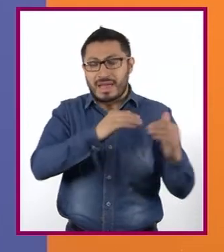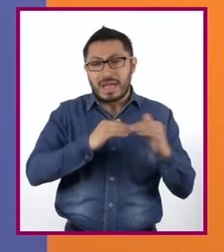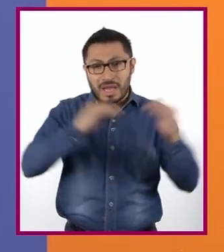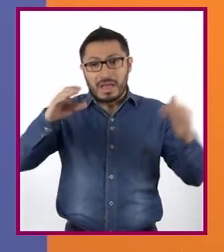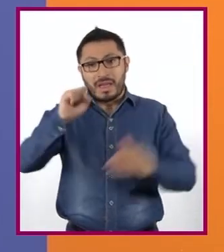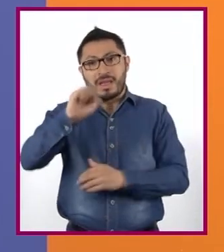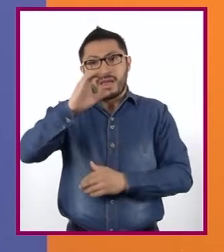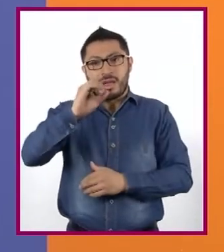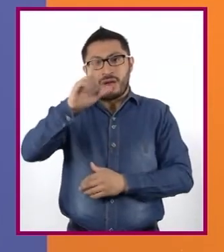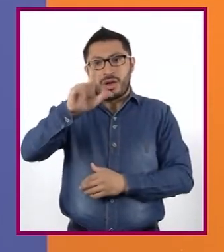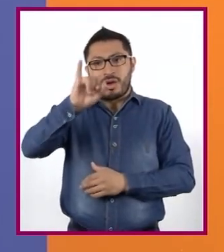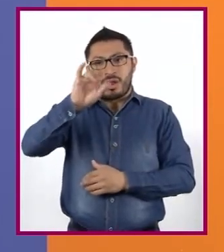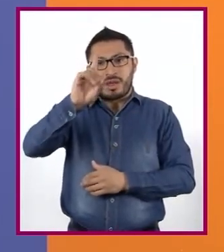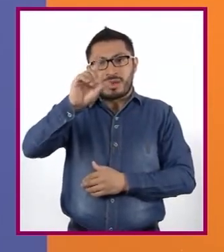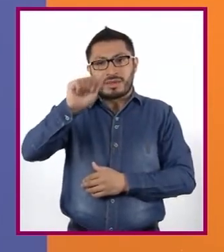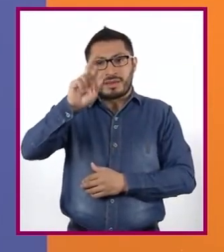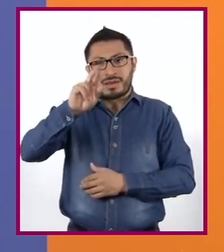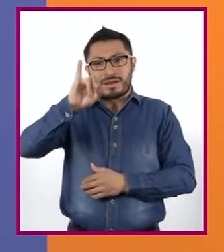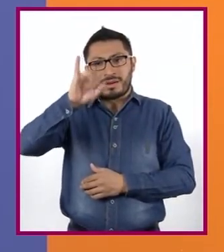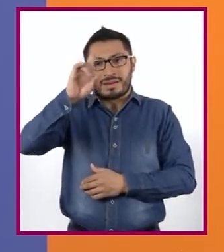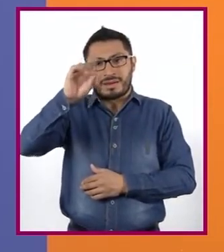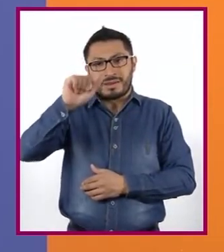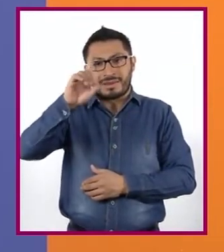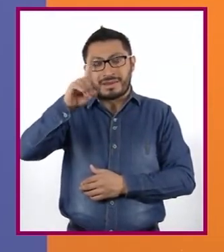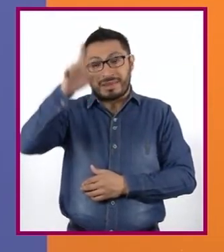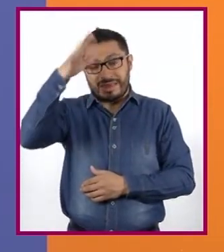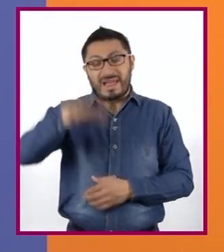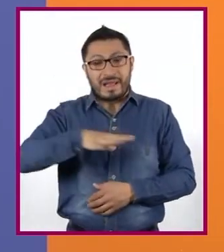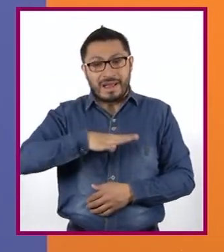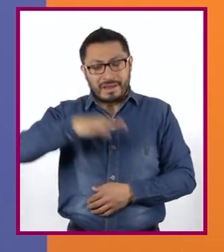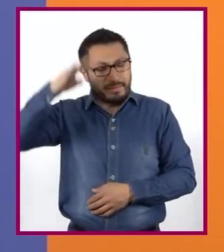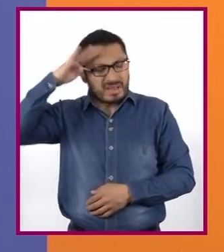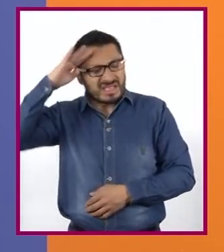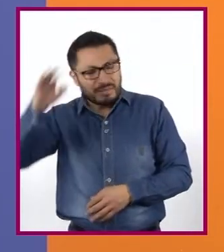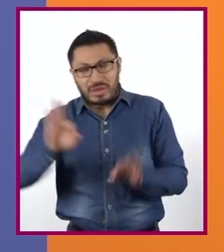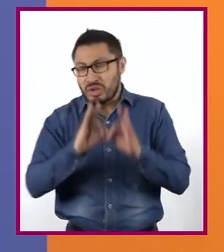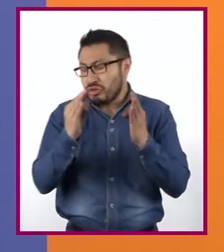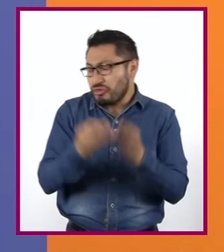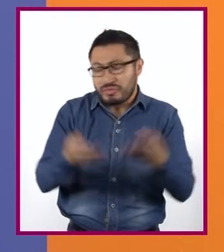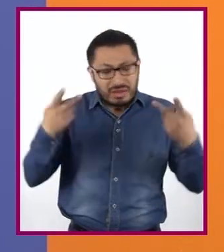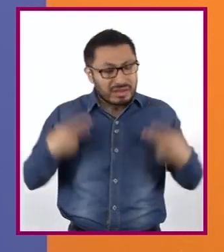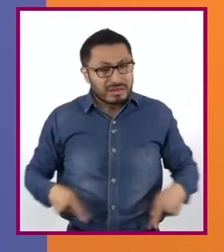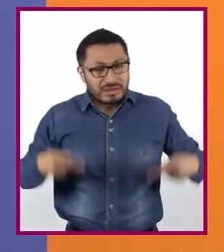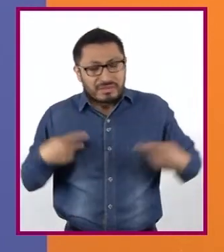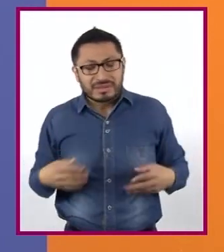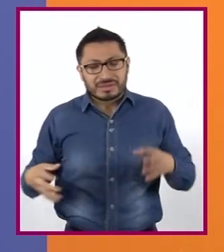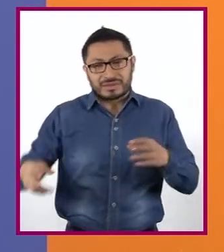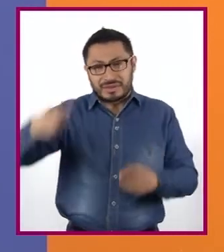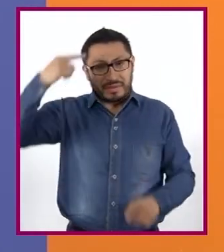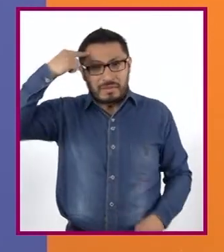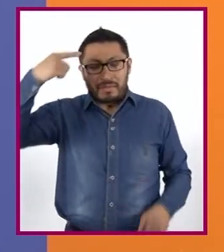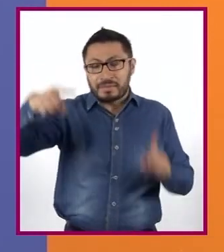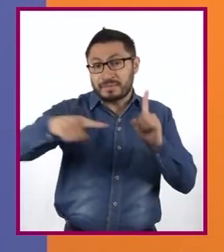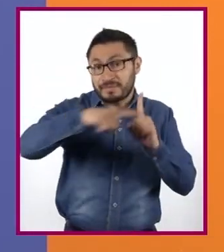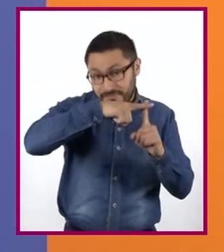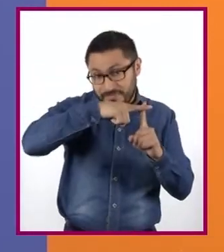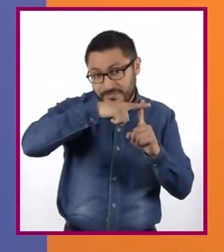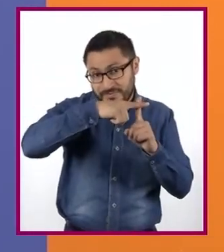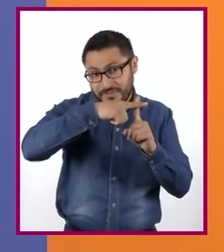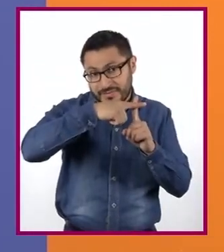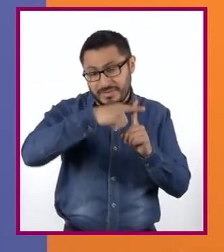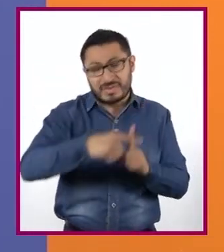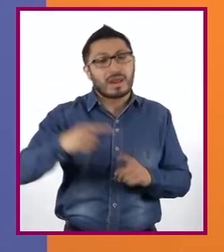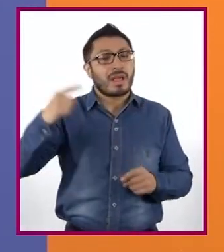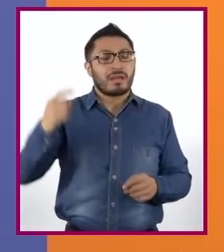que se ofrezcan pensamientos o prácticas que ayuden a que las personas puedan generar pensamientos positivos. Una cultura